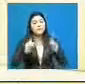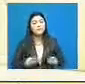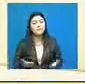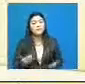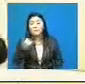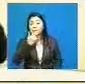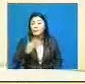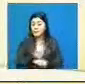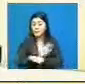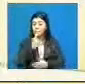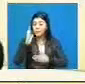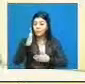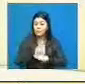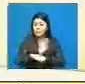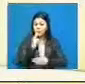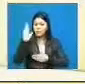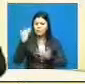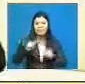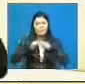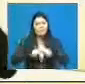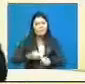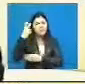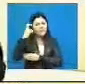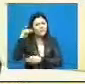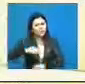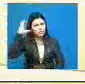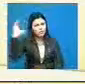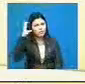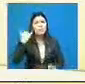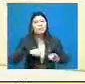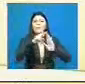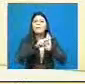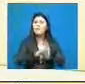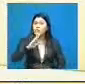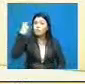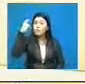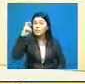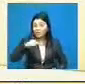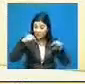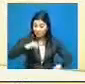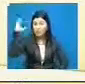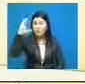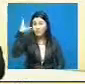Porque el compromiso con la sostenibilidad fiscal de Colombia, el compromiso con la regla fiscal,